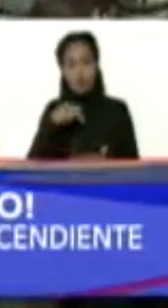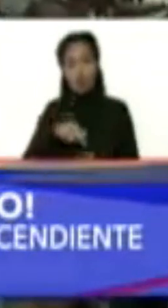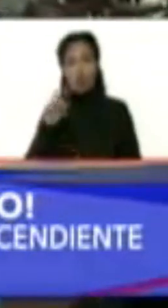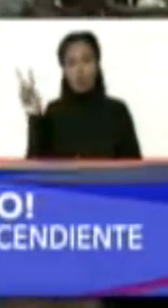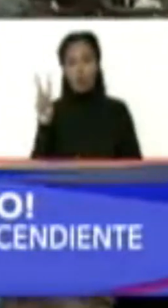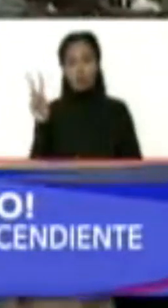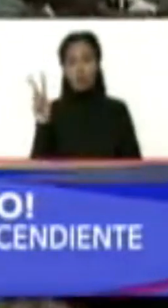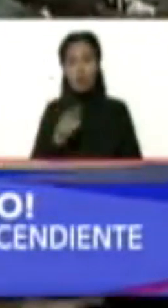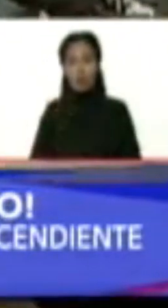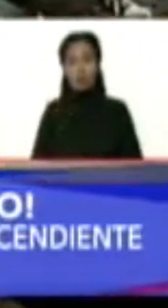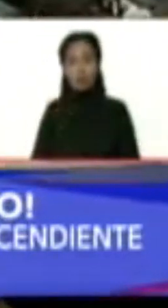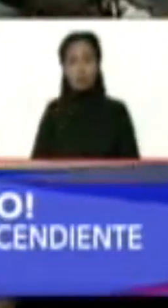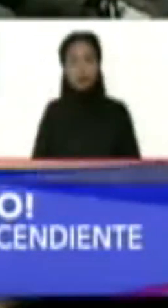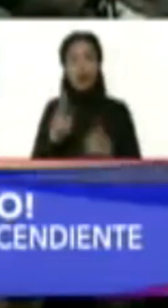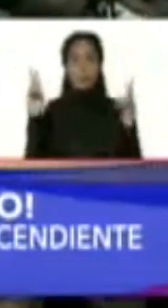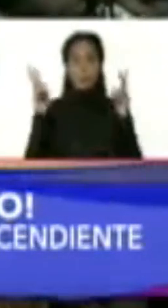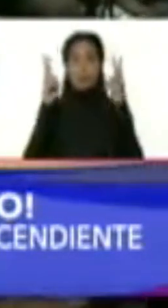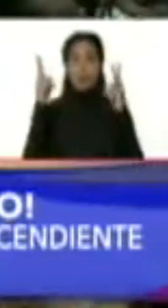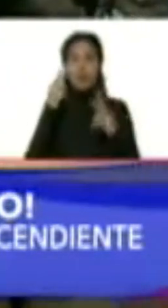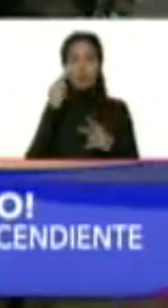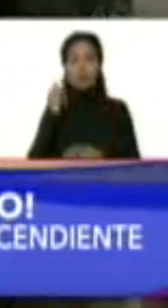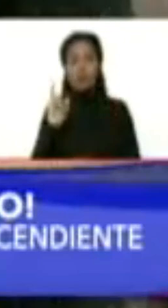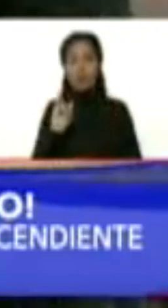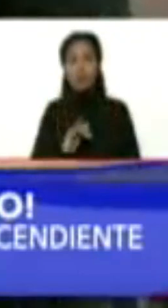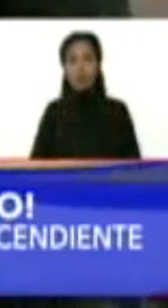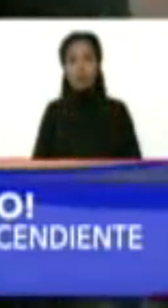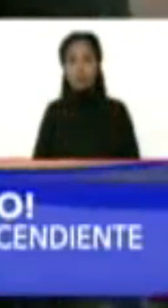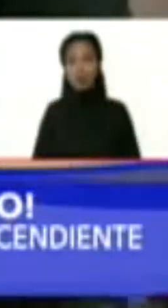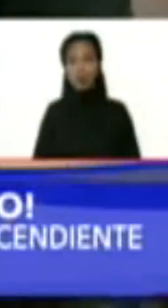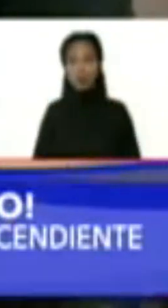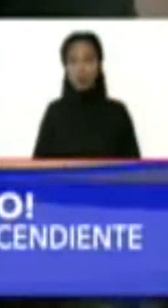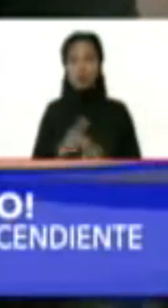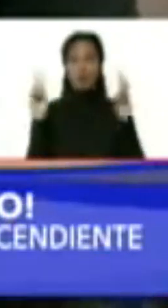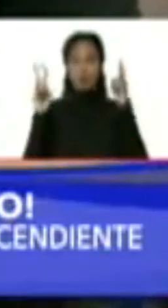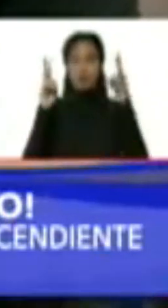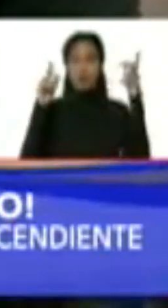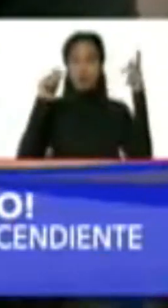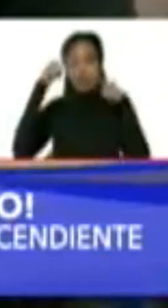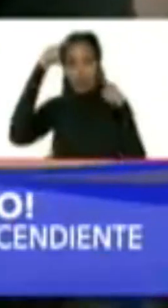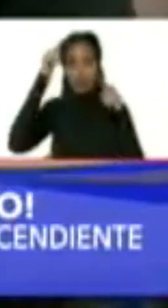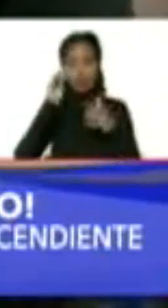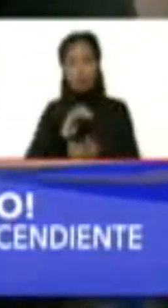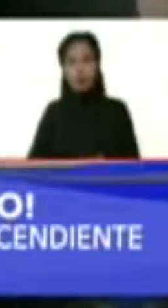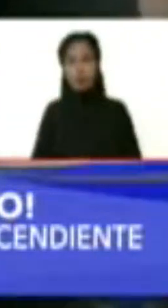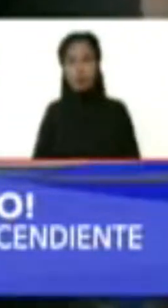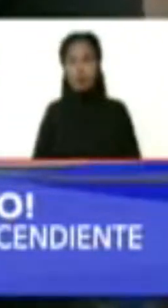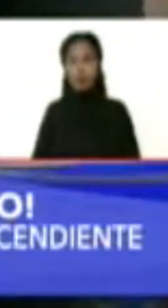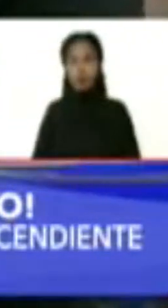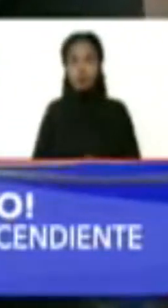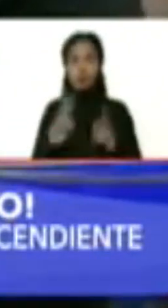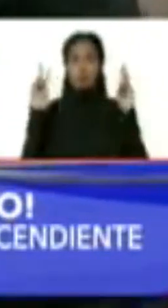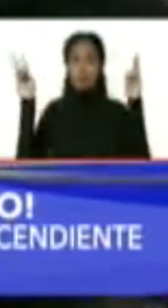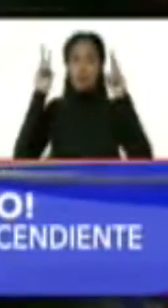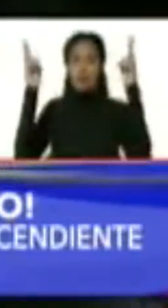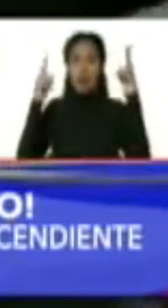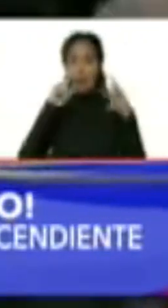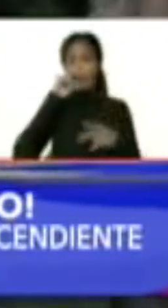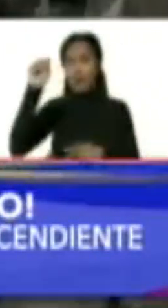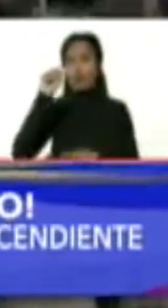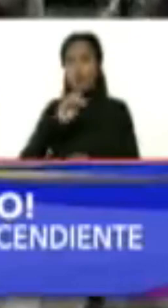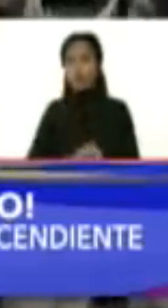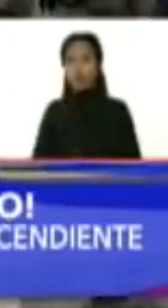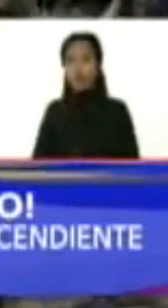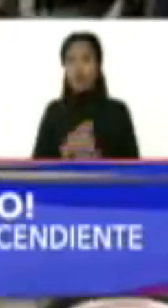Venezuela. Viva Haití. Viva Haití. Viva Chávez. Viva Chávez. Viva Maduro.